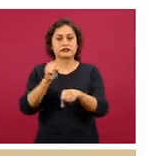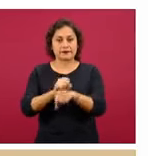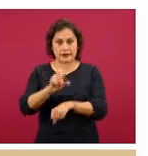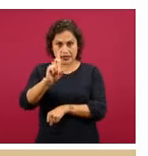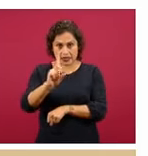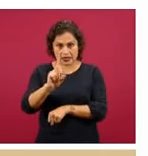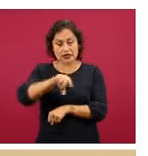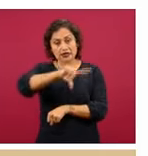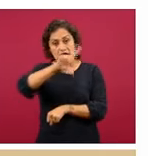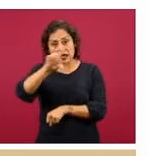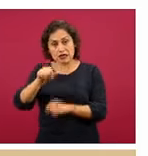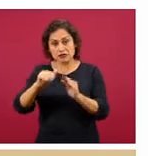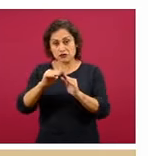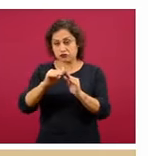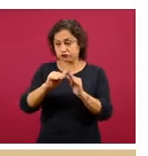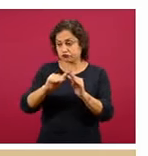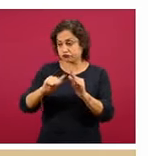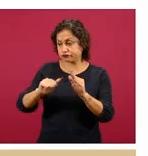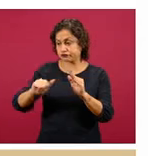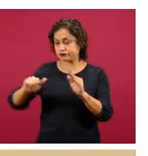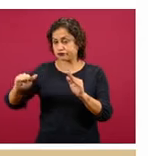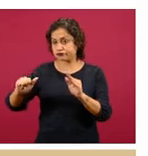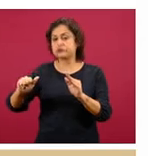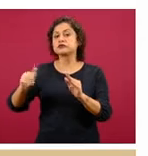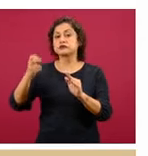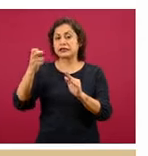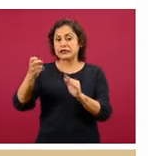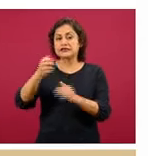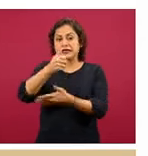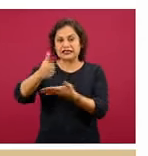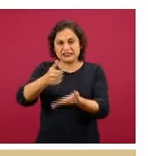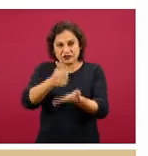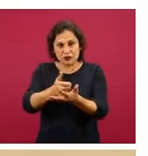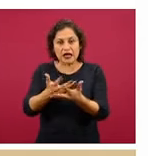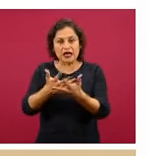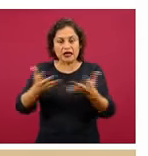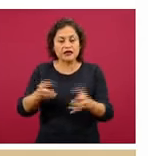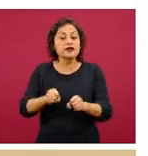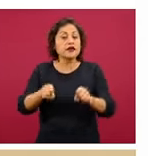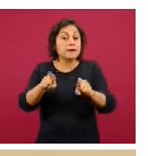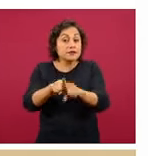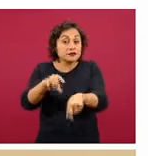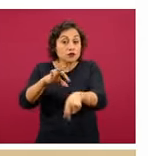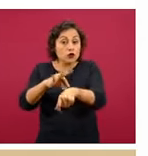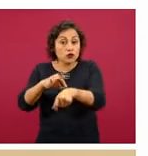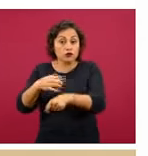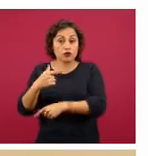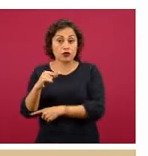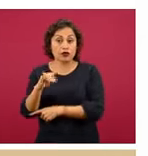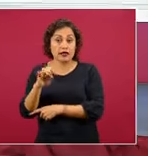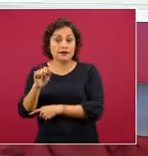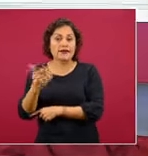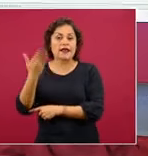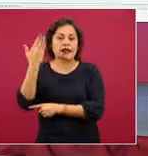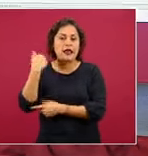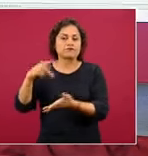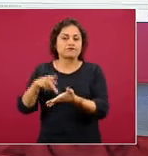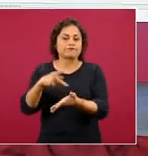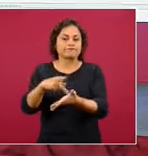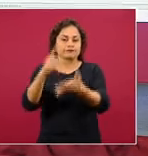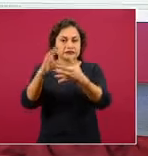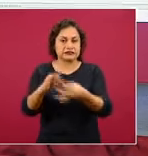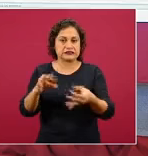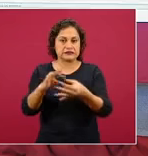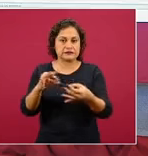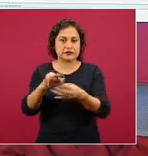en esta meseta que también ha caracterizado mucho estas grandes urbes, que también el doctor López-Gatell ha insistido en la complejidad del